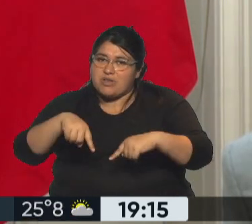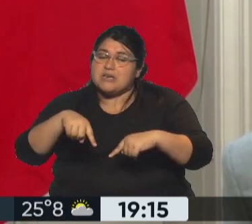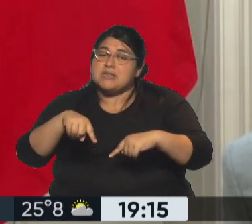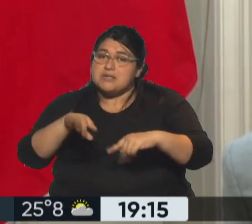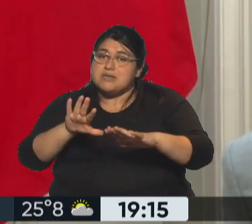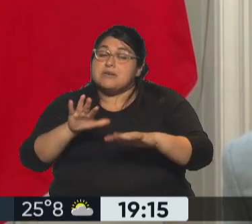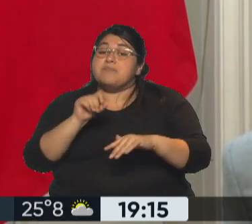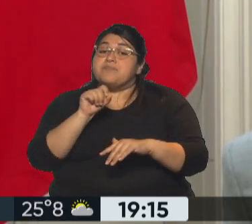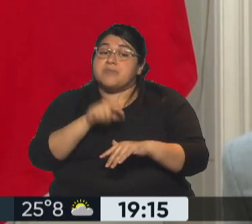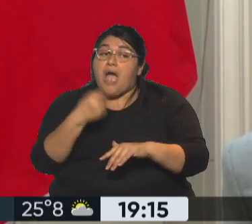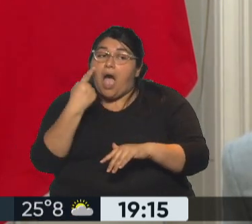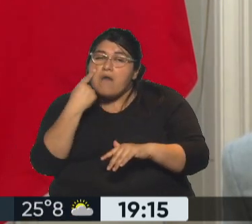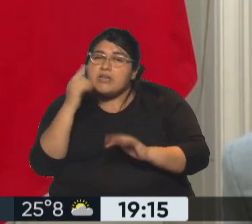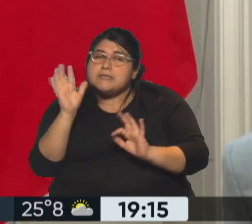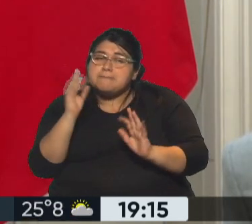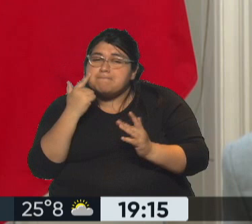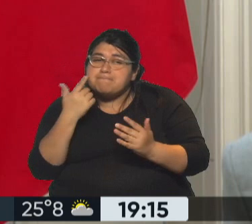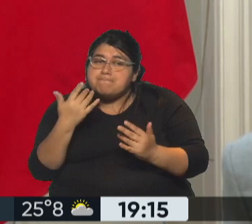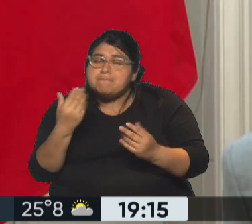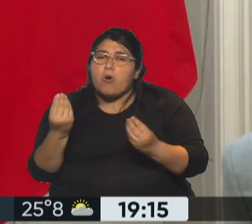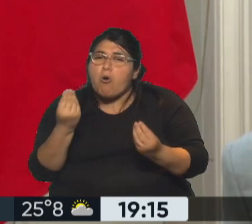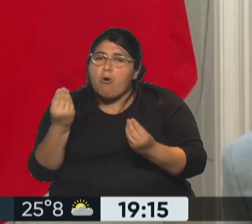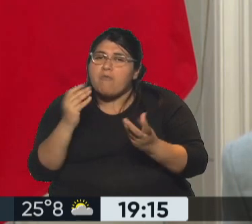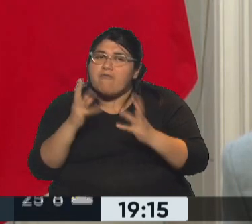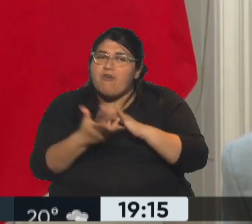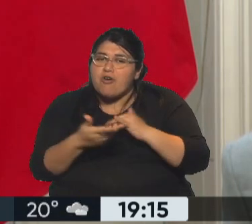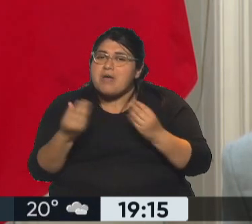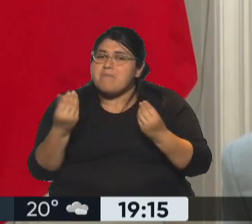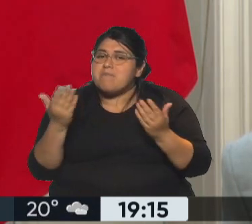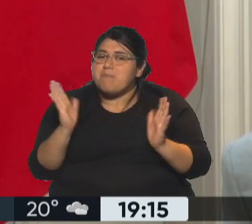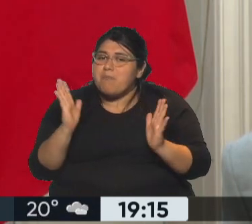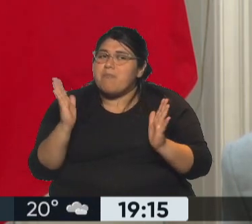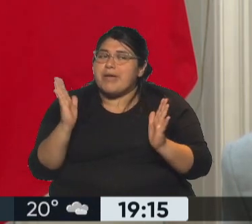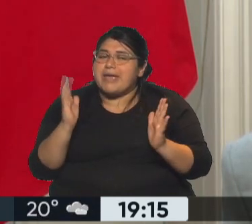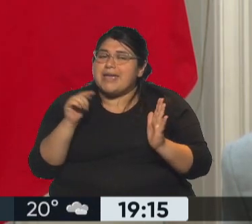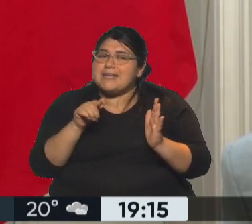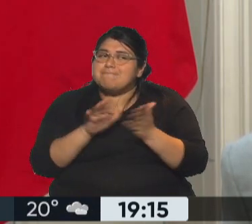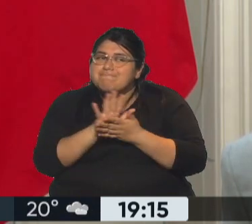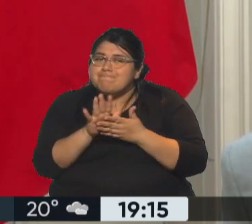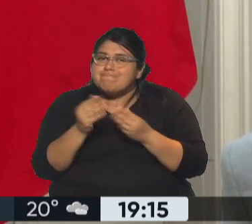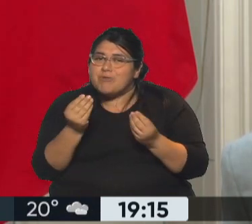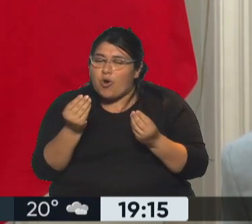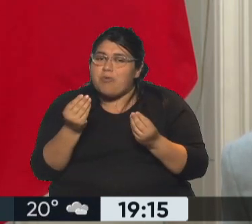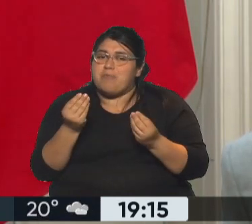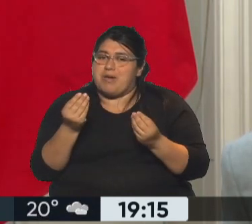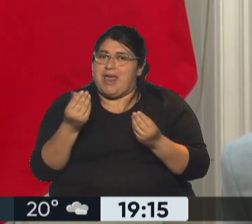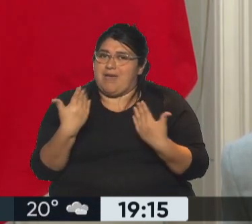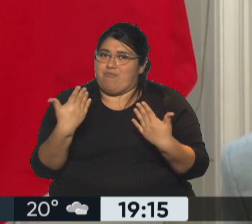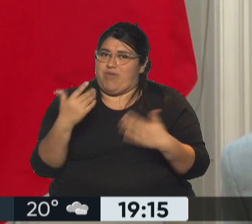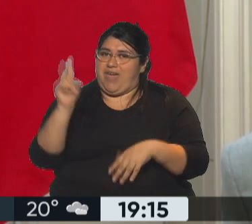podemos ir superando los escollos que ha debido enfrentar Venezuela para que rija